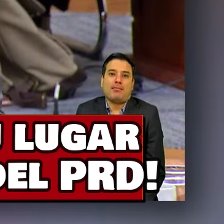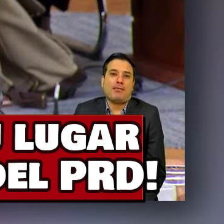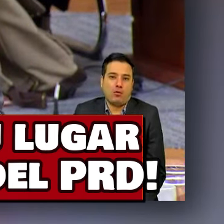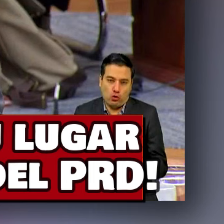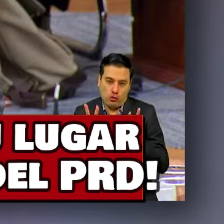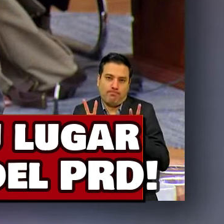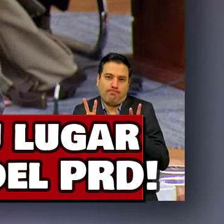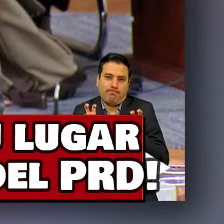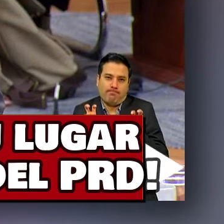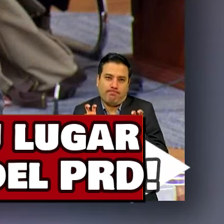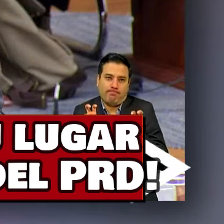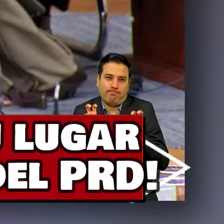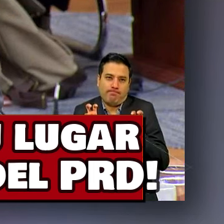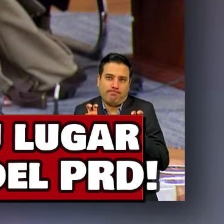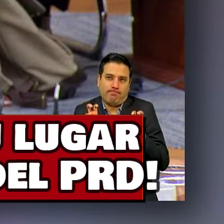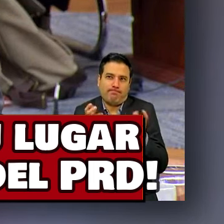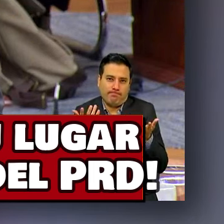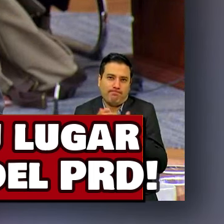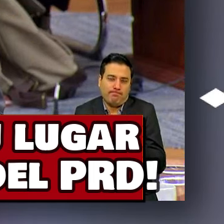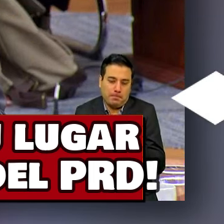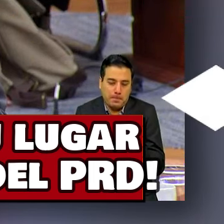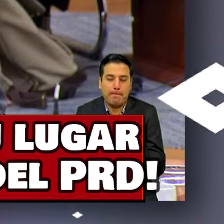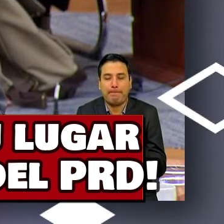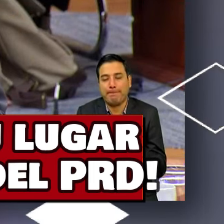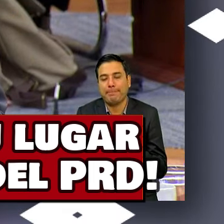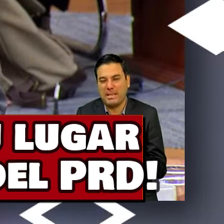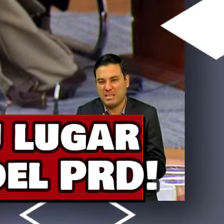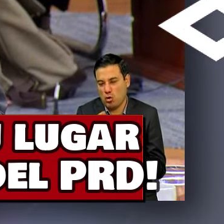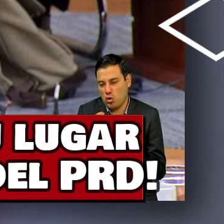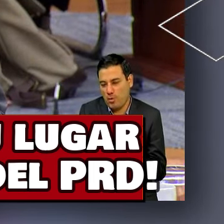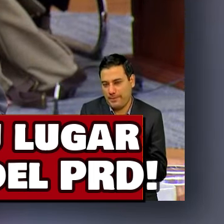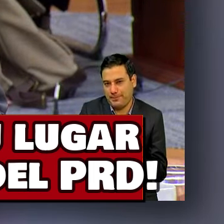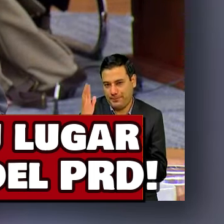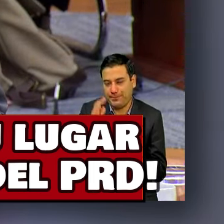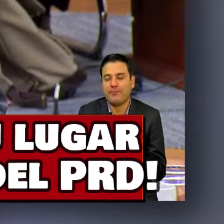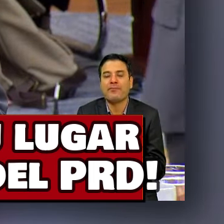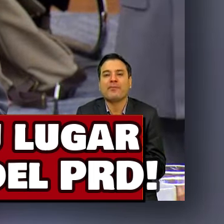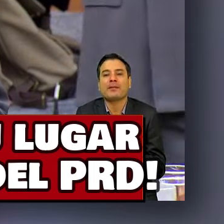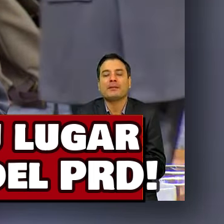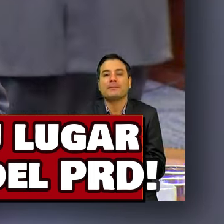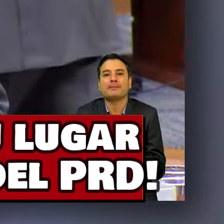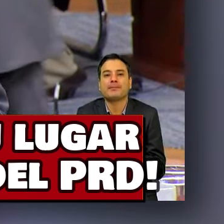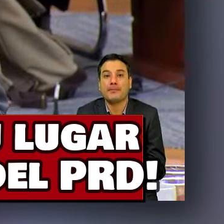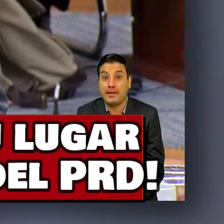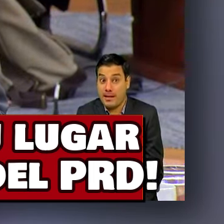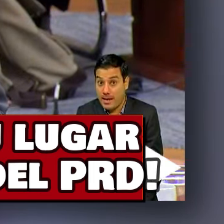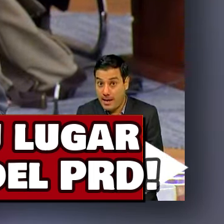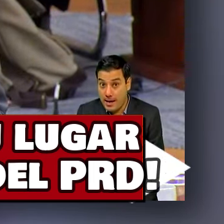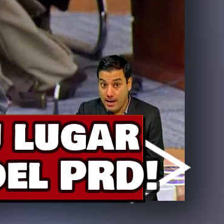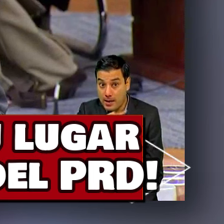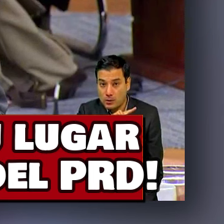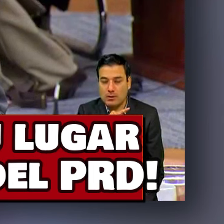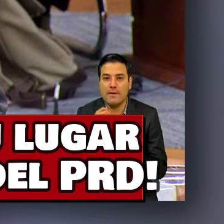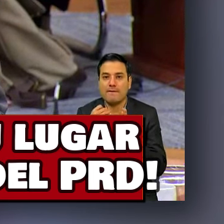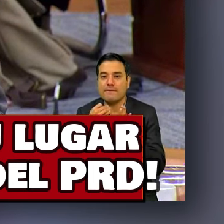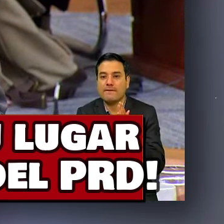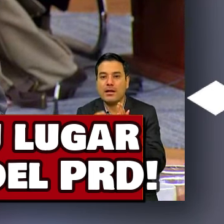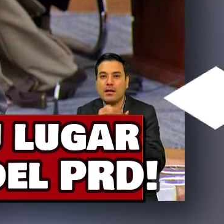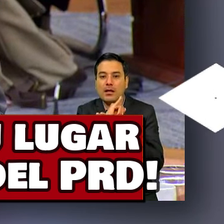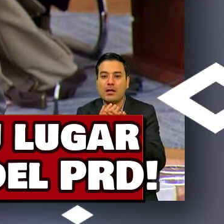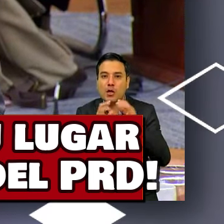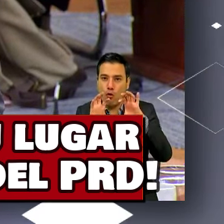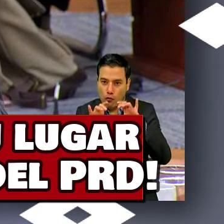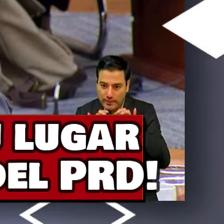quienes aparecieron en el periodo de procesos internos, que no presentaron informes de sus actividades